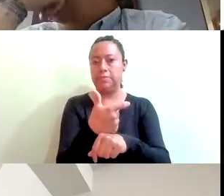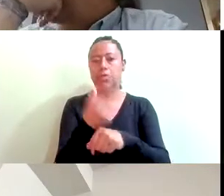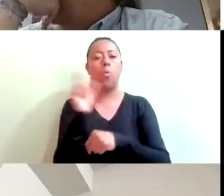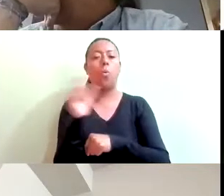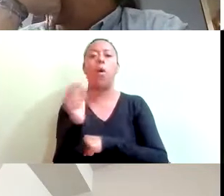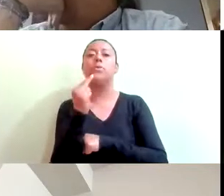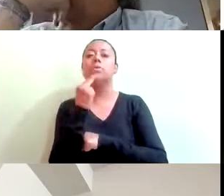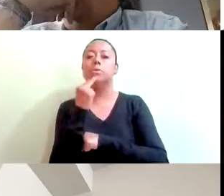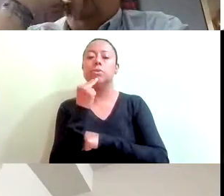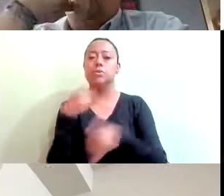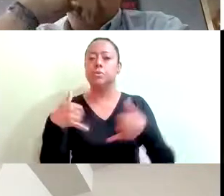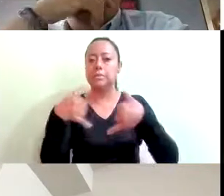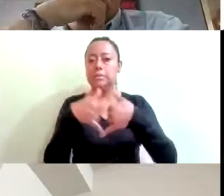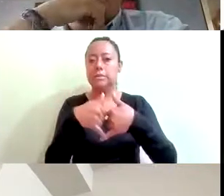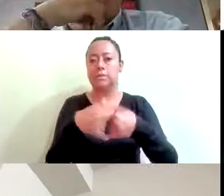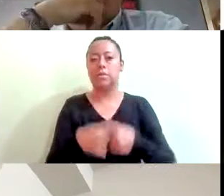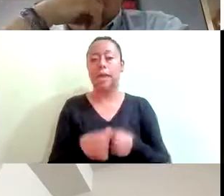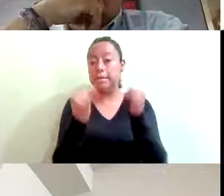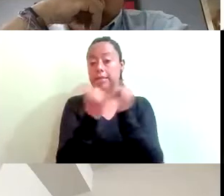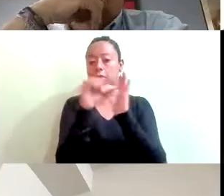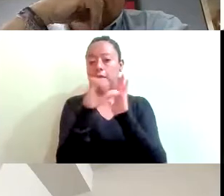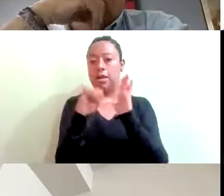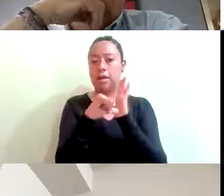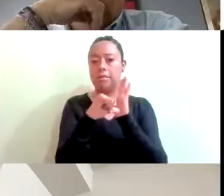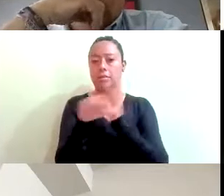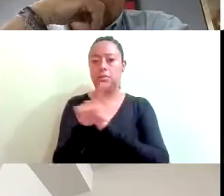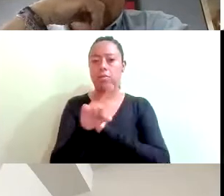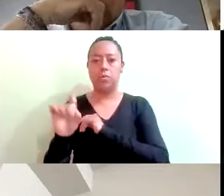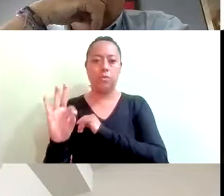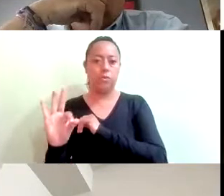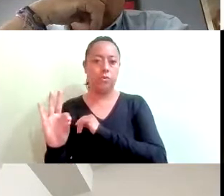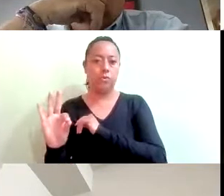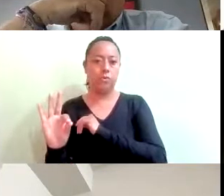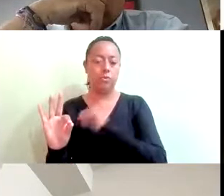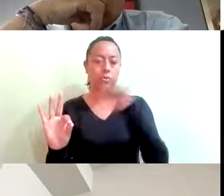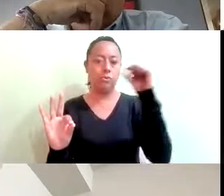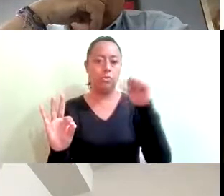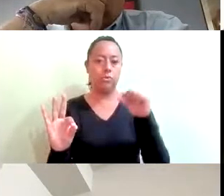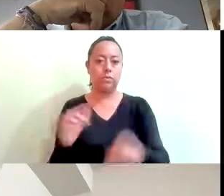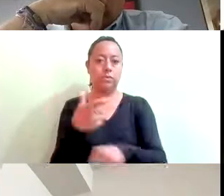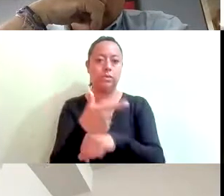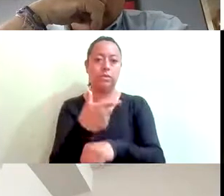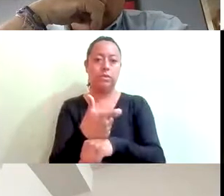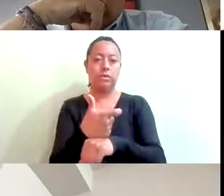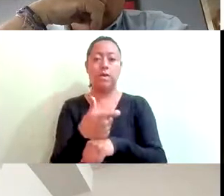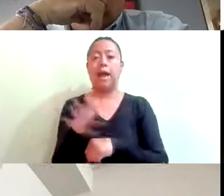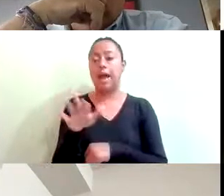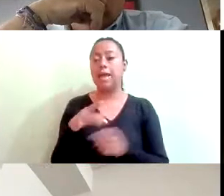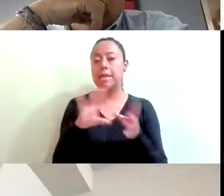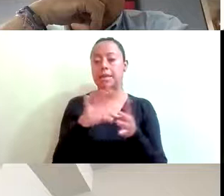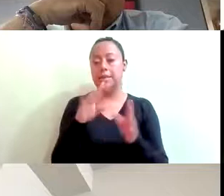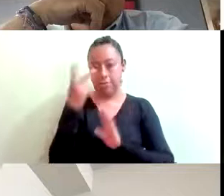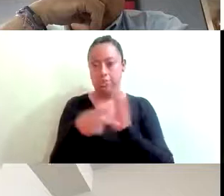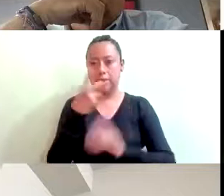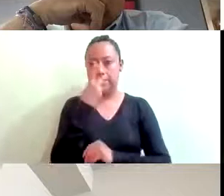celular, y de igual forma el artículo 140, fracción séptima, ¿no? Que es donde se repite. Esto me